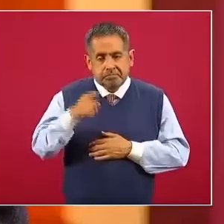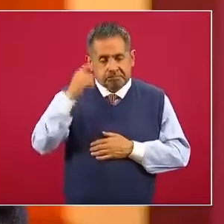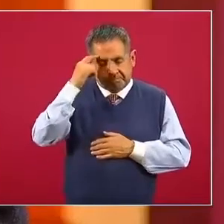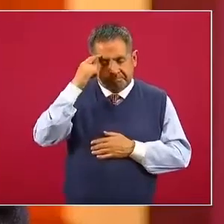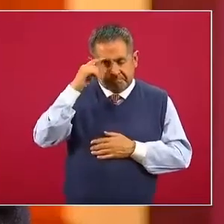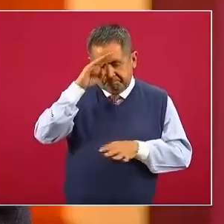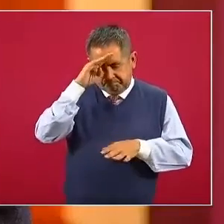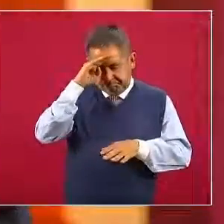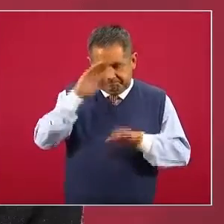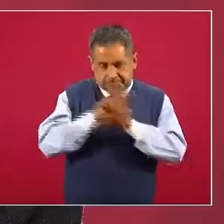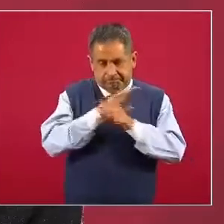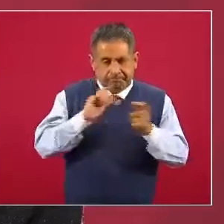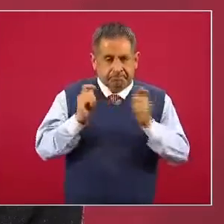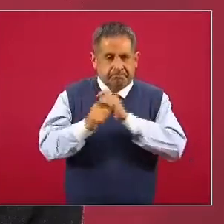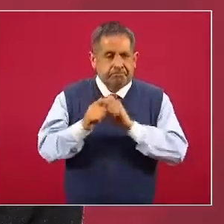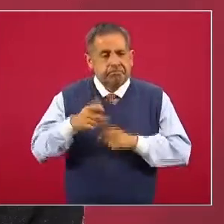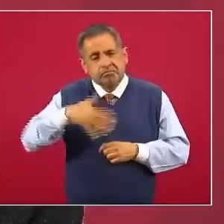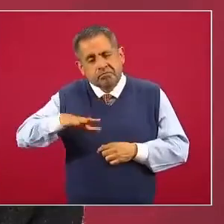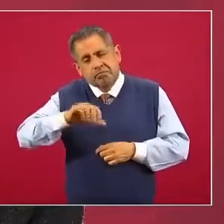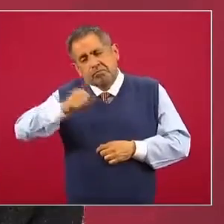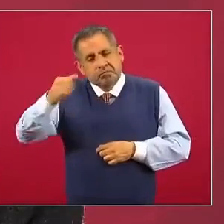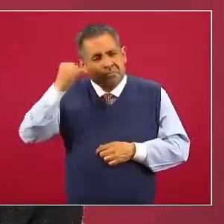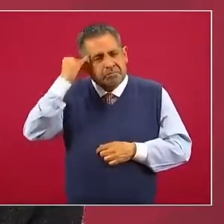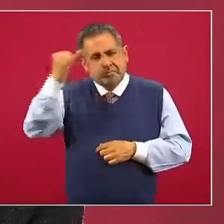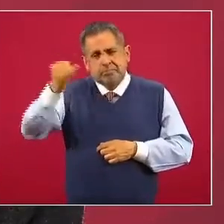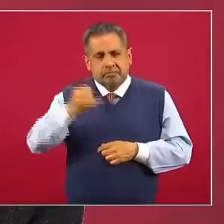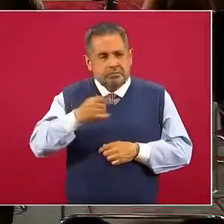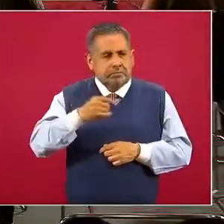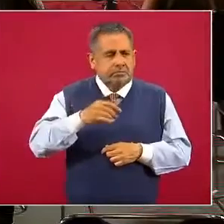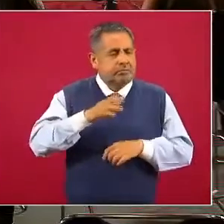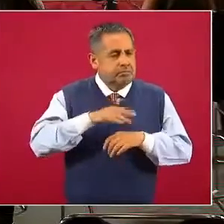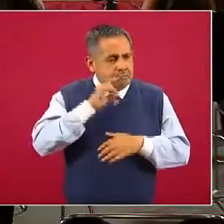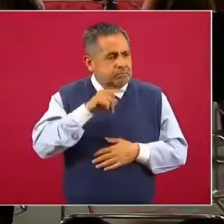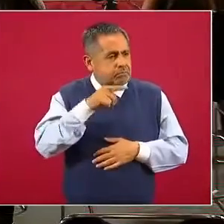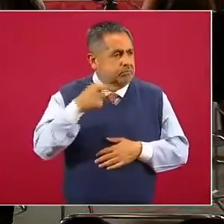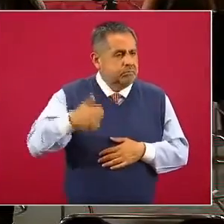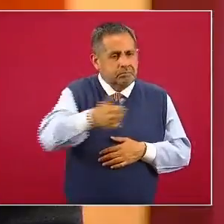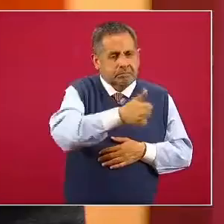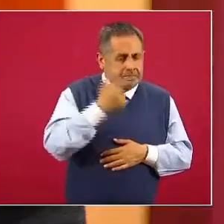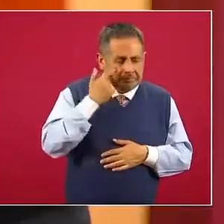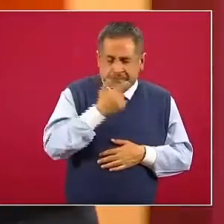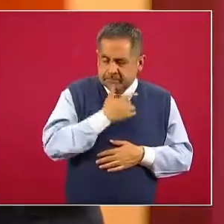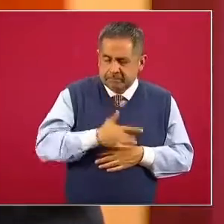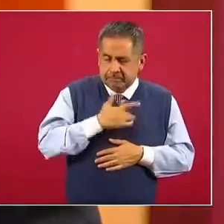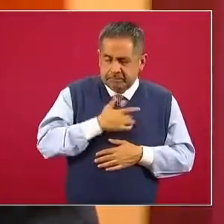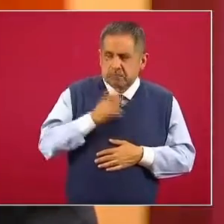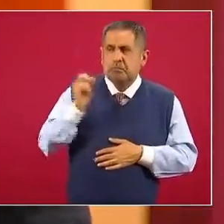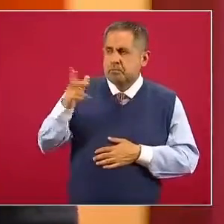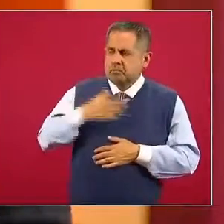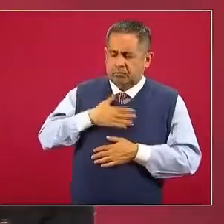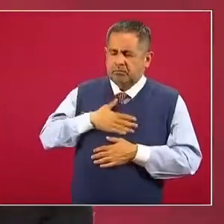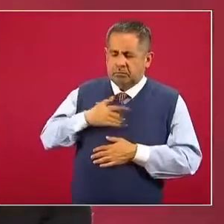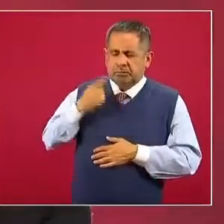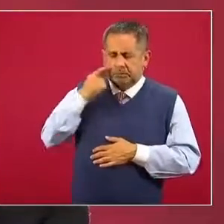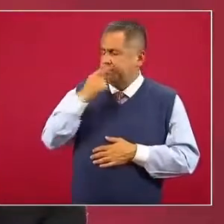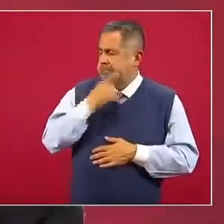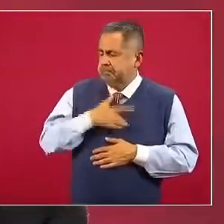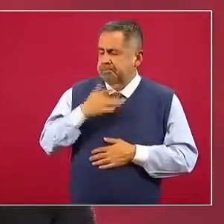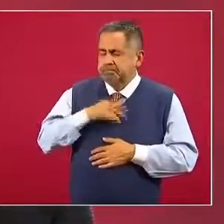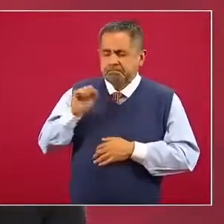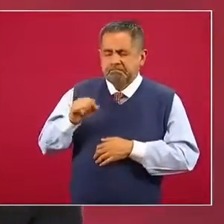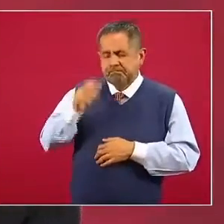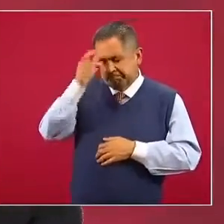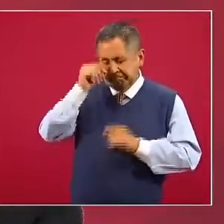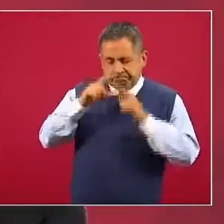reflexión al respecto y que se busque que la respuesta sea una respuesta de solidaridad, una respuesta basada en la